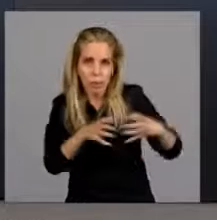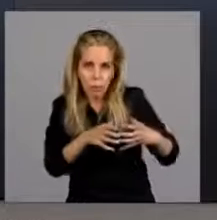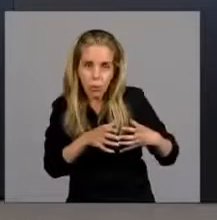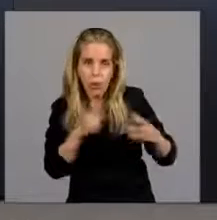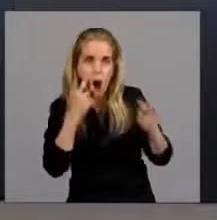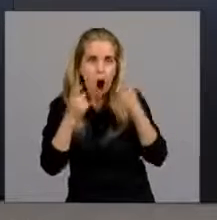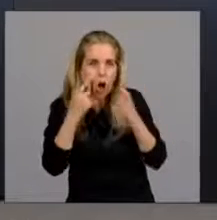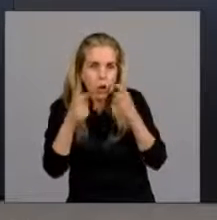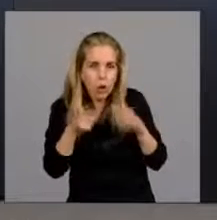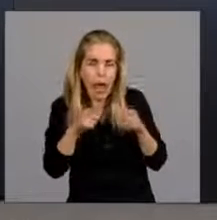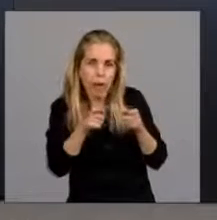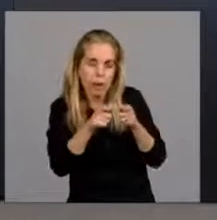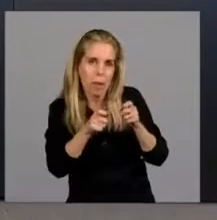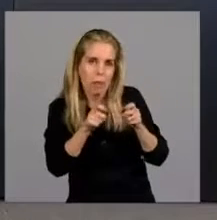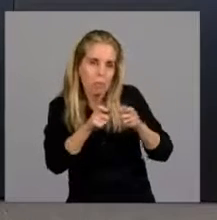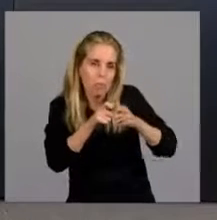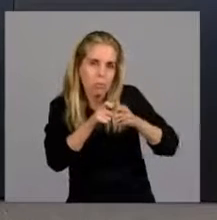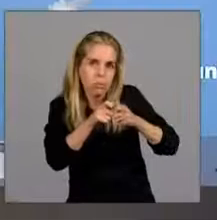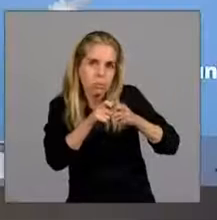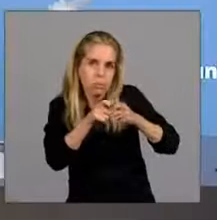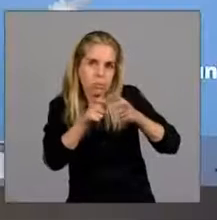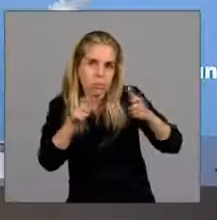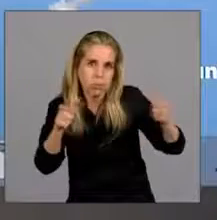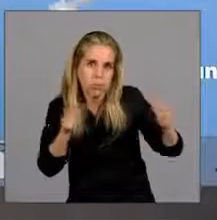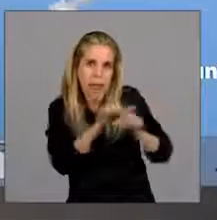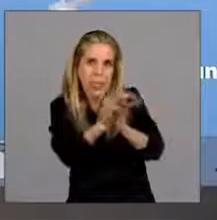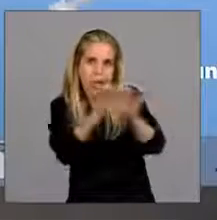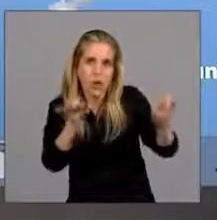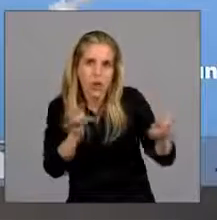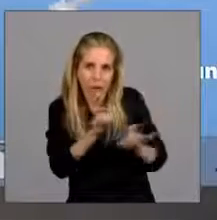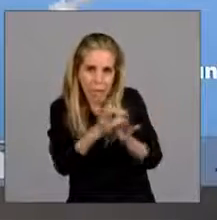la curva de aumento